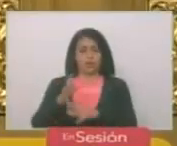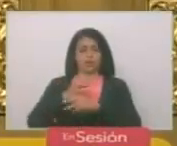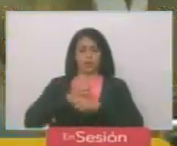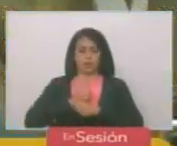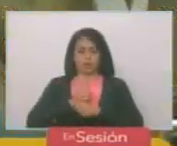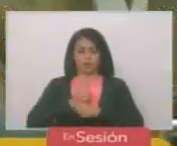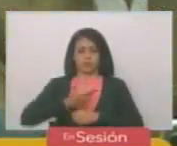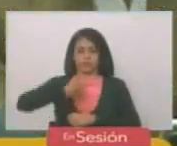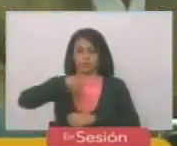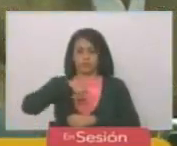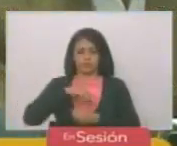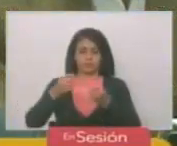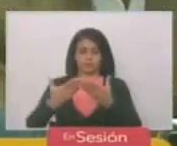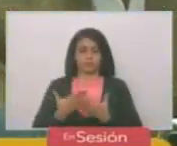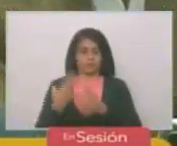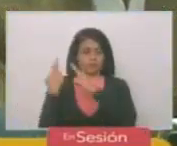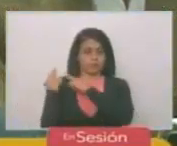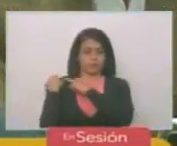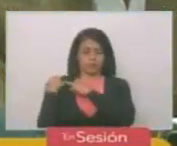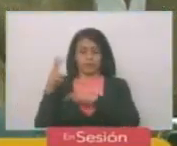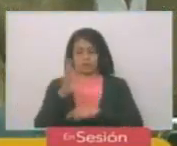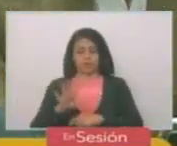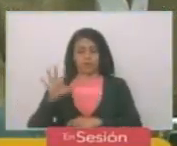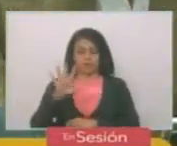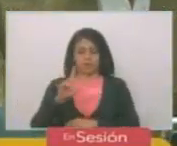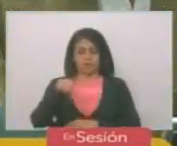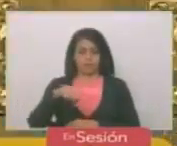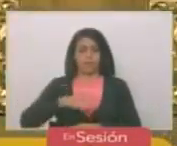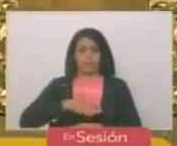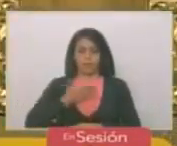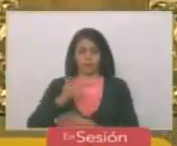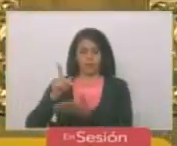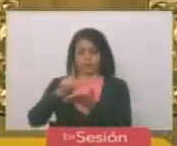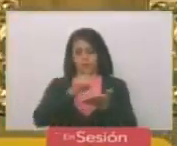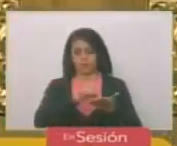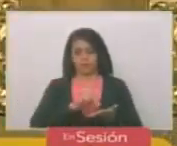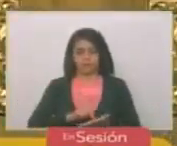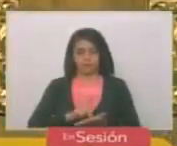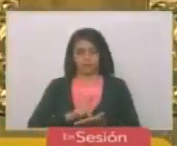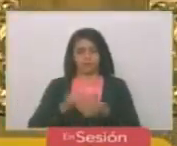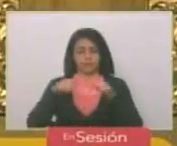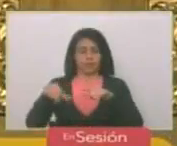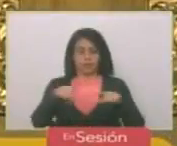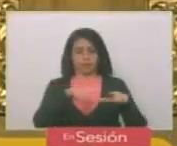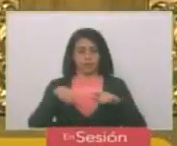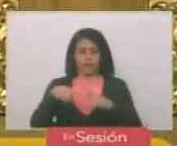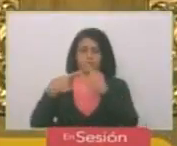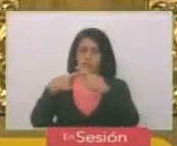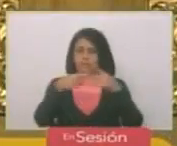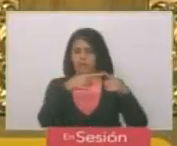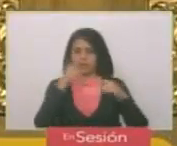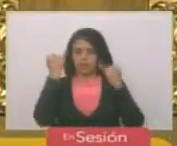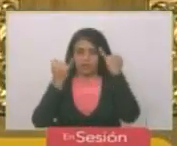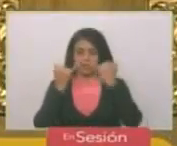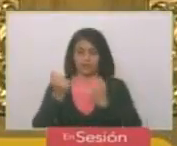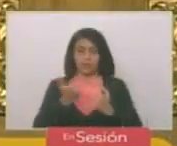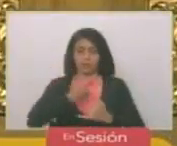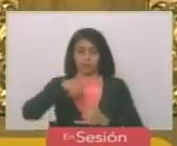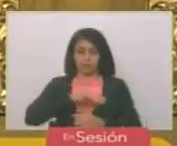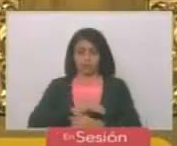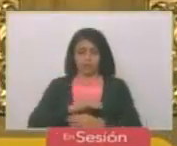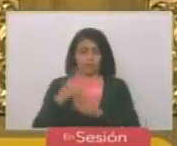que hemos recibido como delegación venezolana de poder participar en este espacio multilateral que nos lleva a